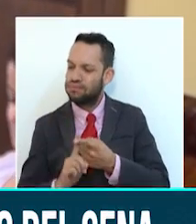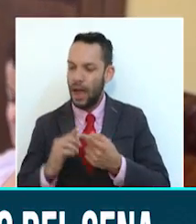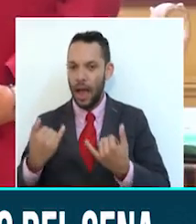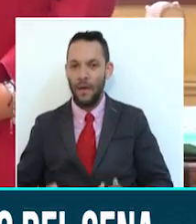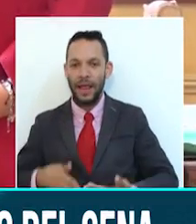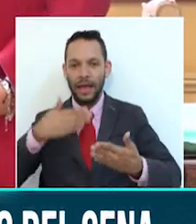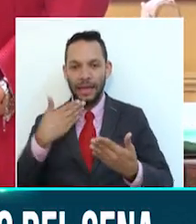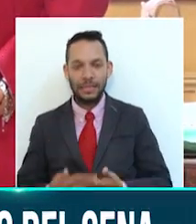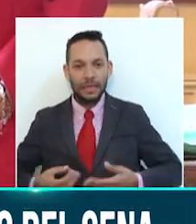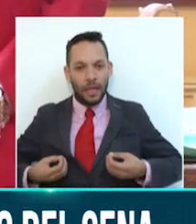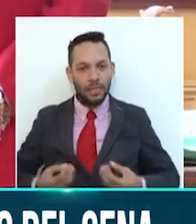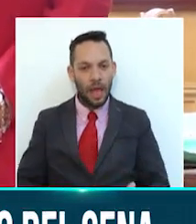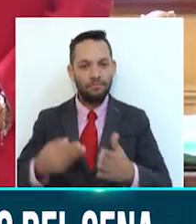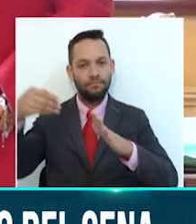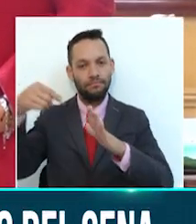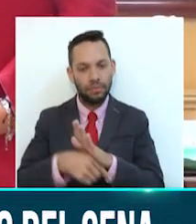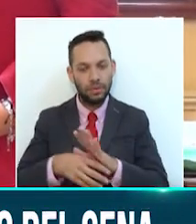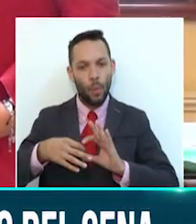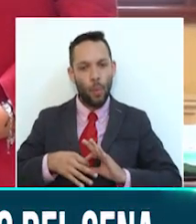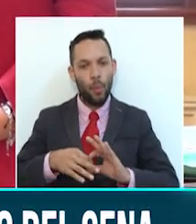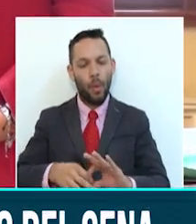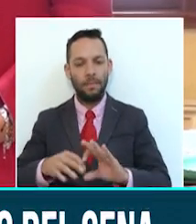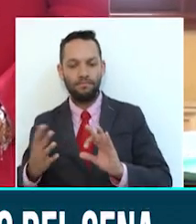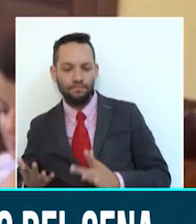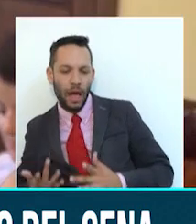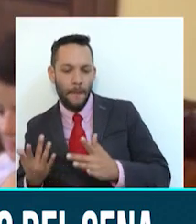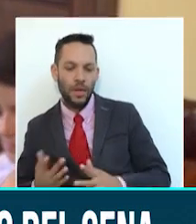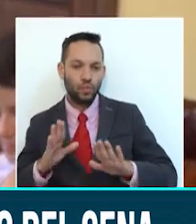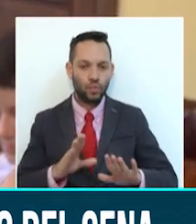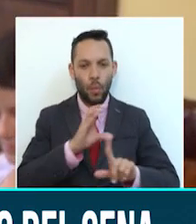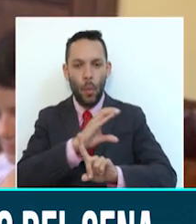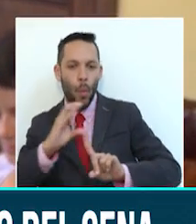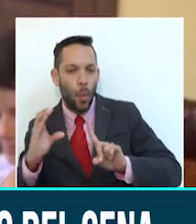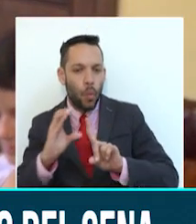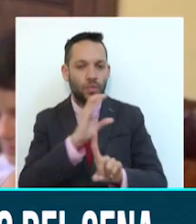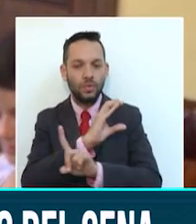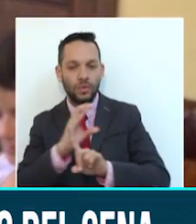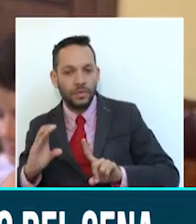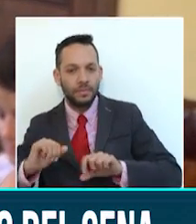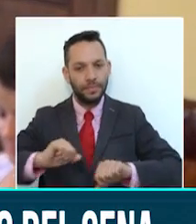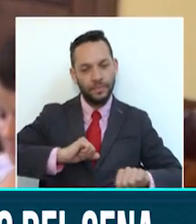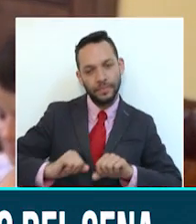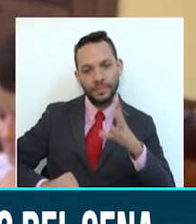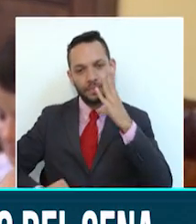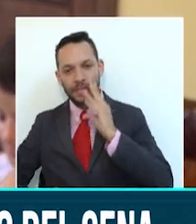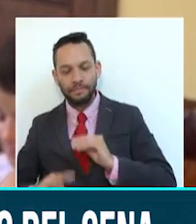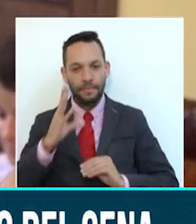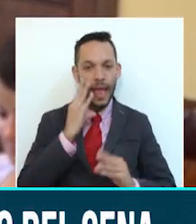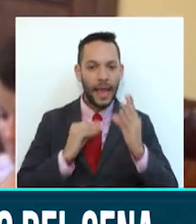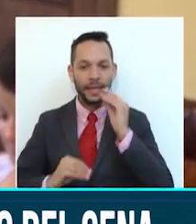eso nos hicimos merecedores a la inmersión y pues esperamos conocer la cultura. Vamos a conocer cultura, a vivir experiencias